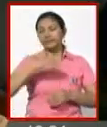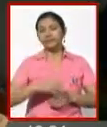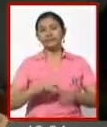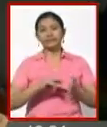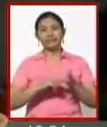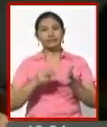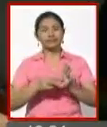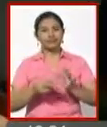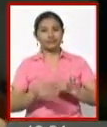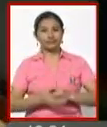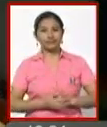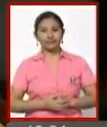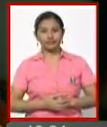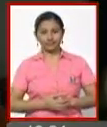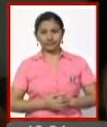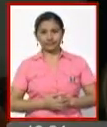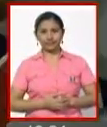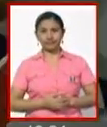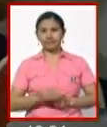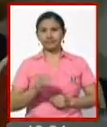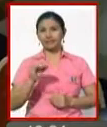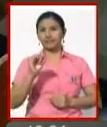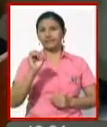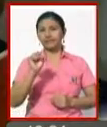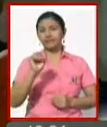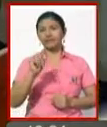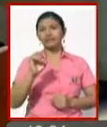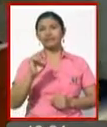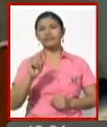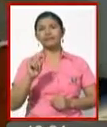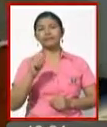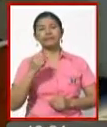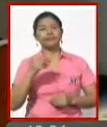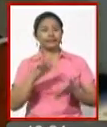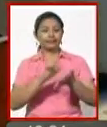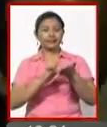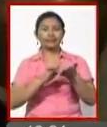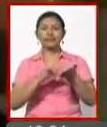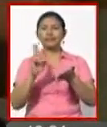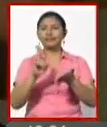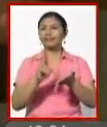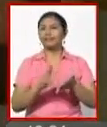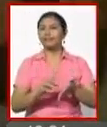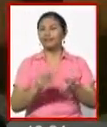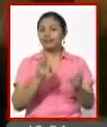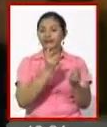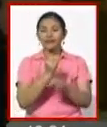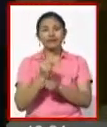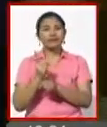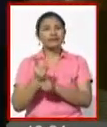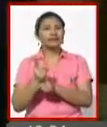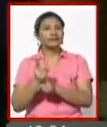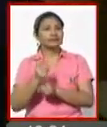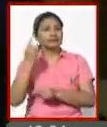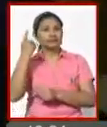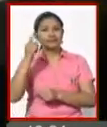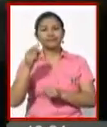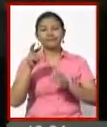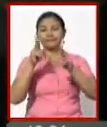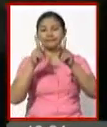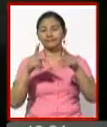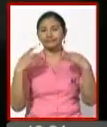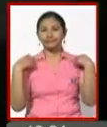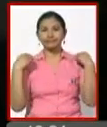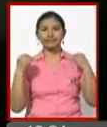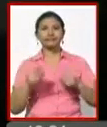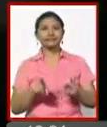el oseltamivir, que es un medicamento que debe ser utilizado de forma adecuada y criteriosa por parte del personal de